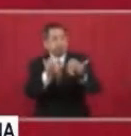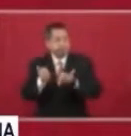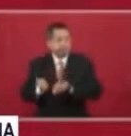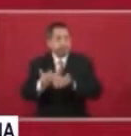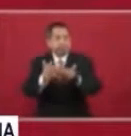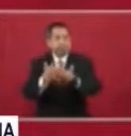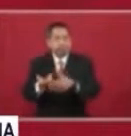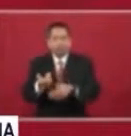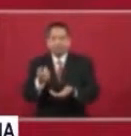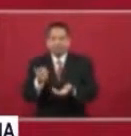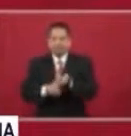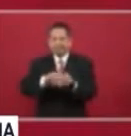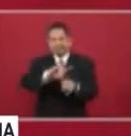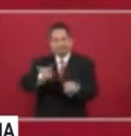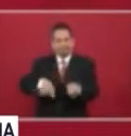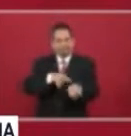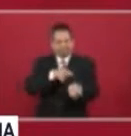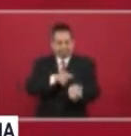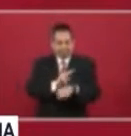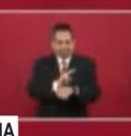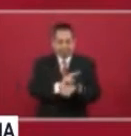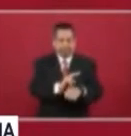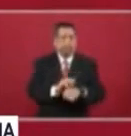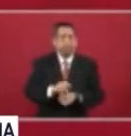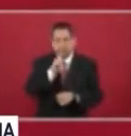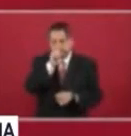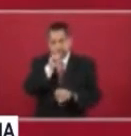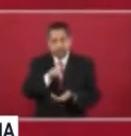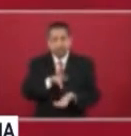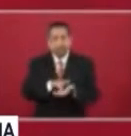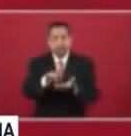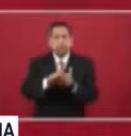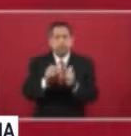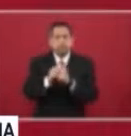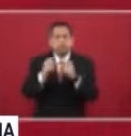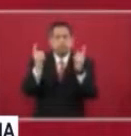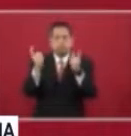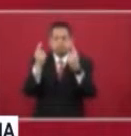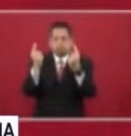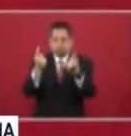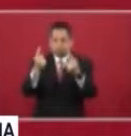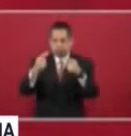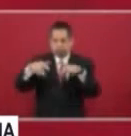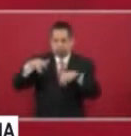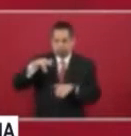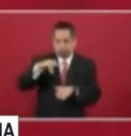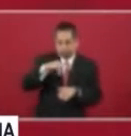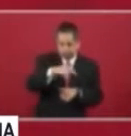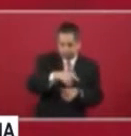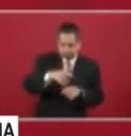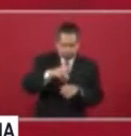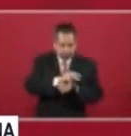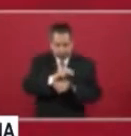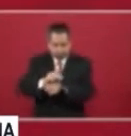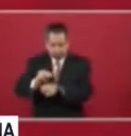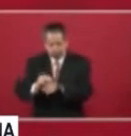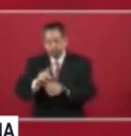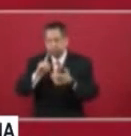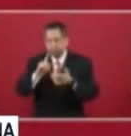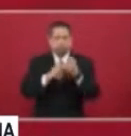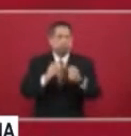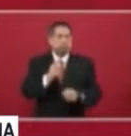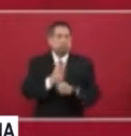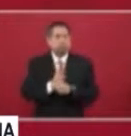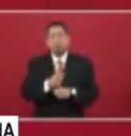calles y no cumplir exactamente con el plazo de 5 años que establece establece lo que se aprobó ayer en el senado